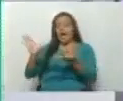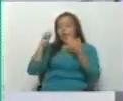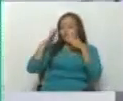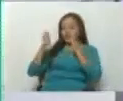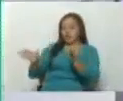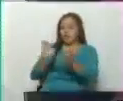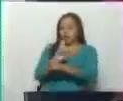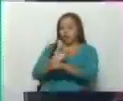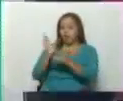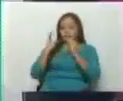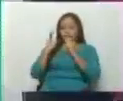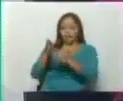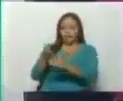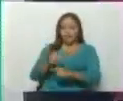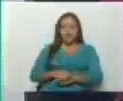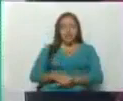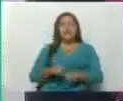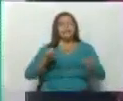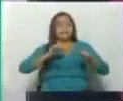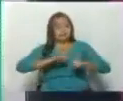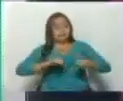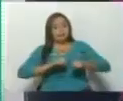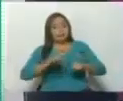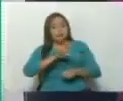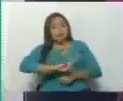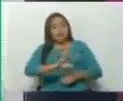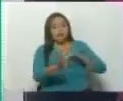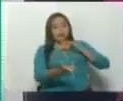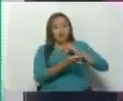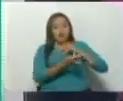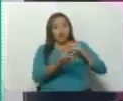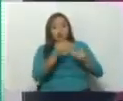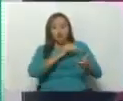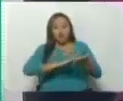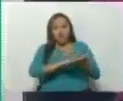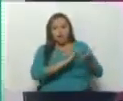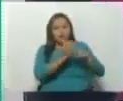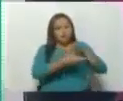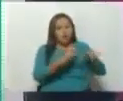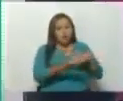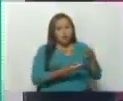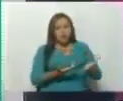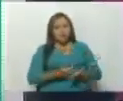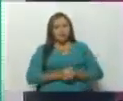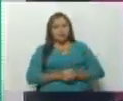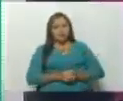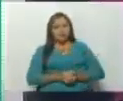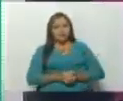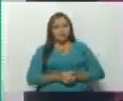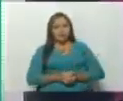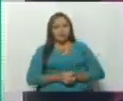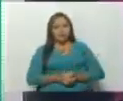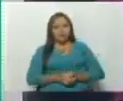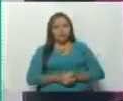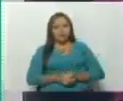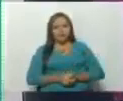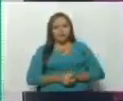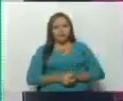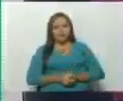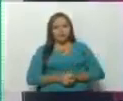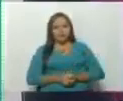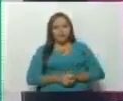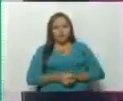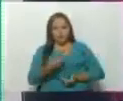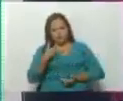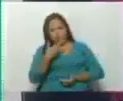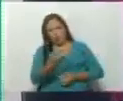la idea es el uso de la tecnología para resolver problemas comunes y concretos, ¿no? Que no significa, yo un poco